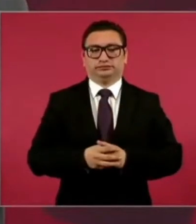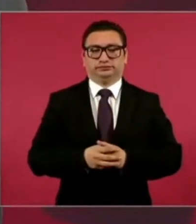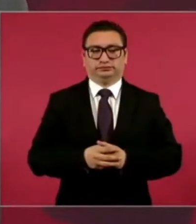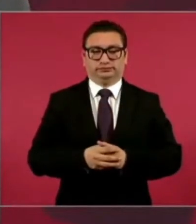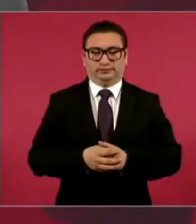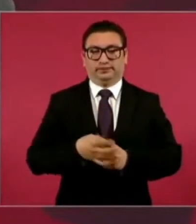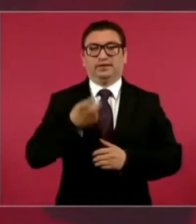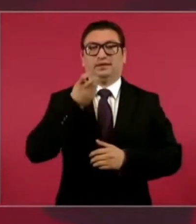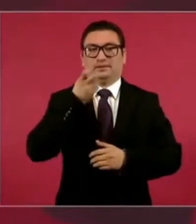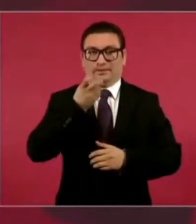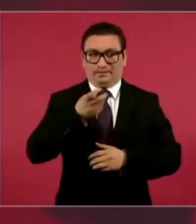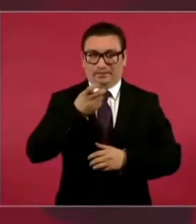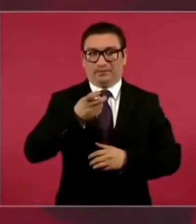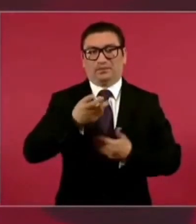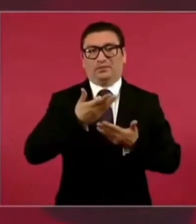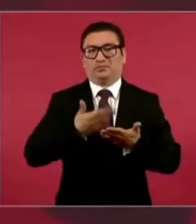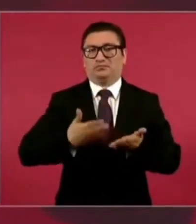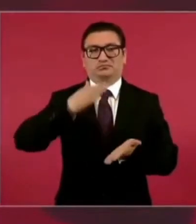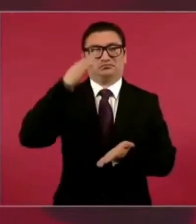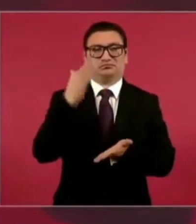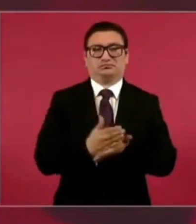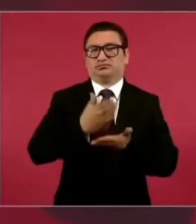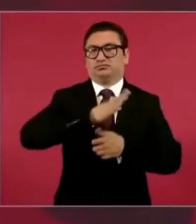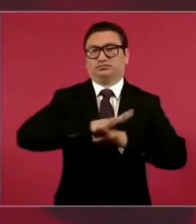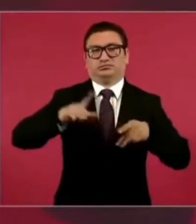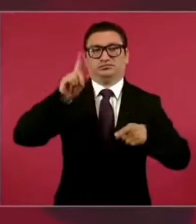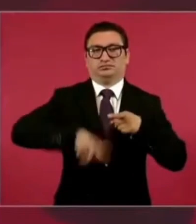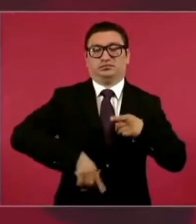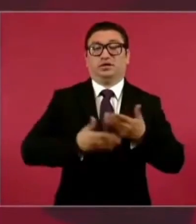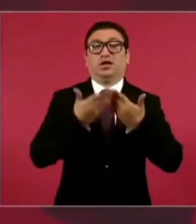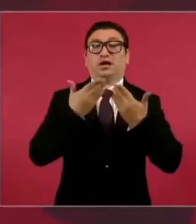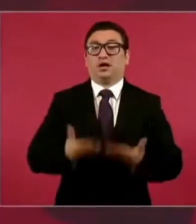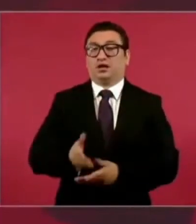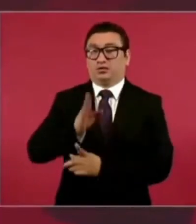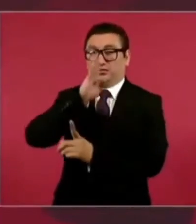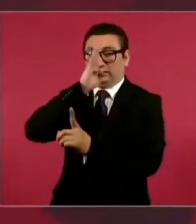Entonces todo eso se terminó y ahora es directo el apoyo.